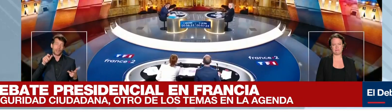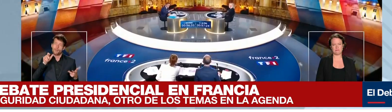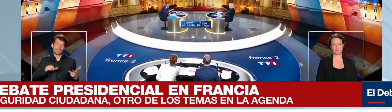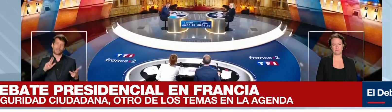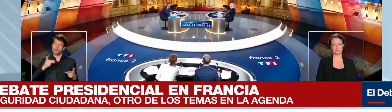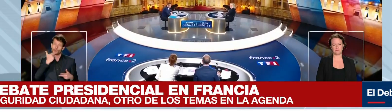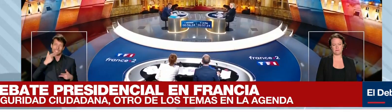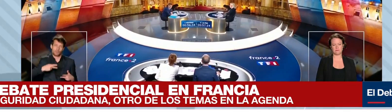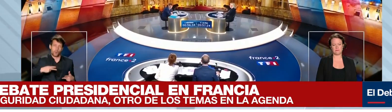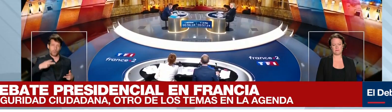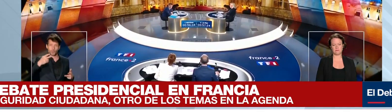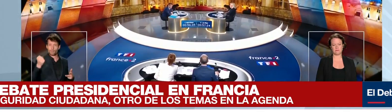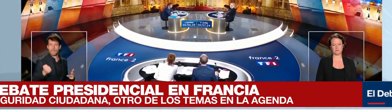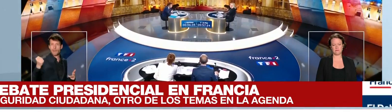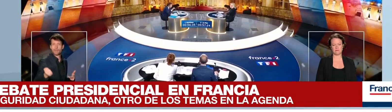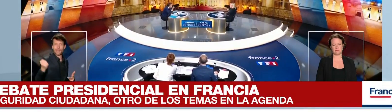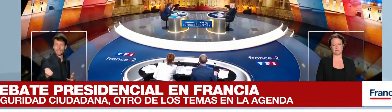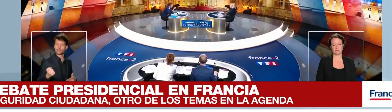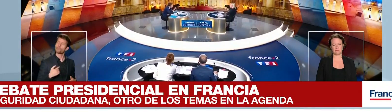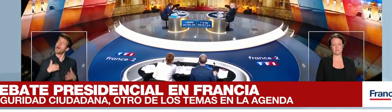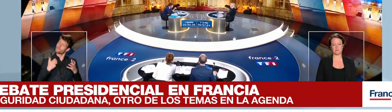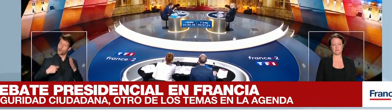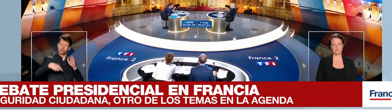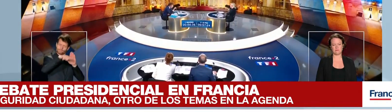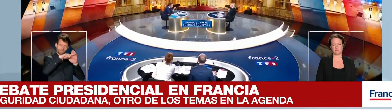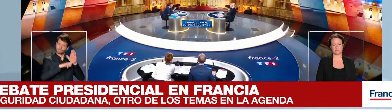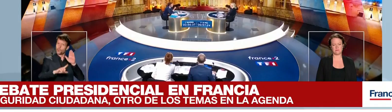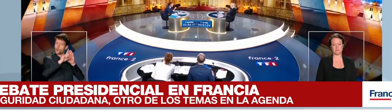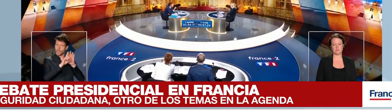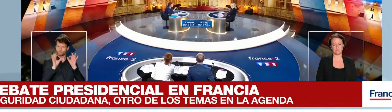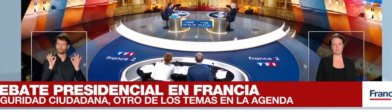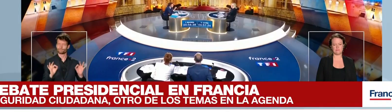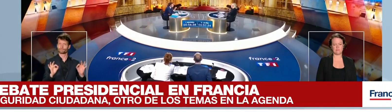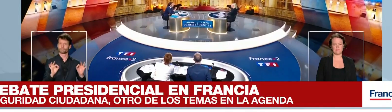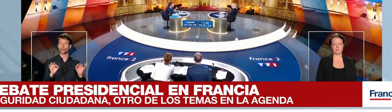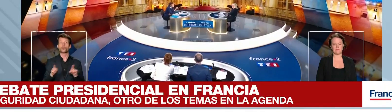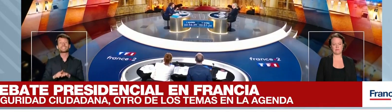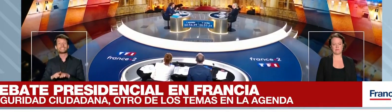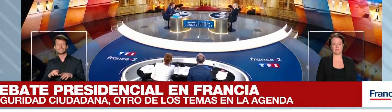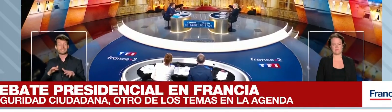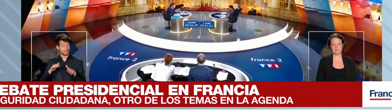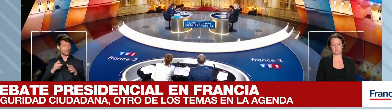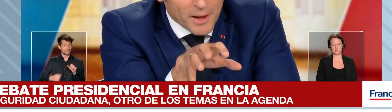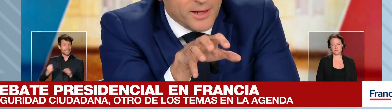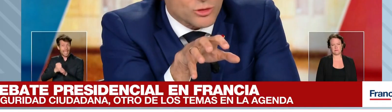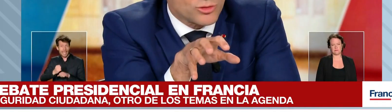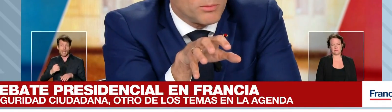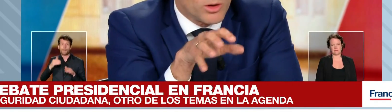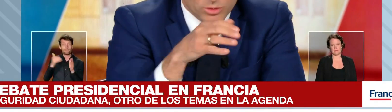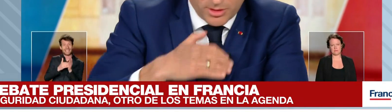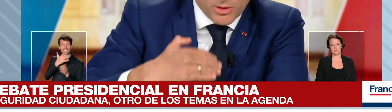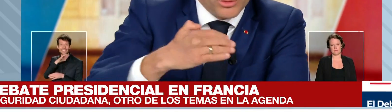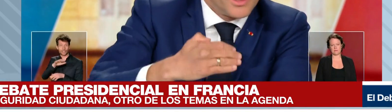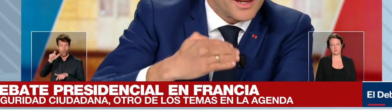utilizarán cada vez más estos medios, y quiero crear el marco legal para poder hacer esto,